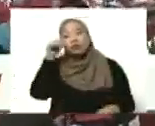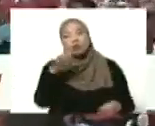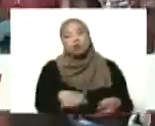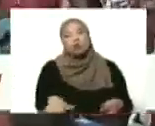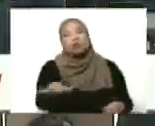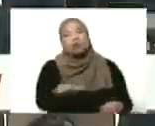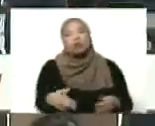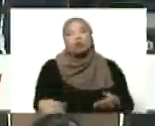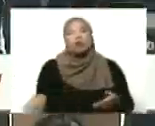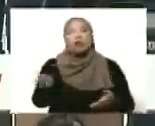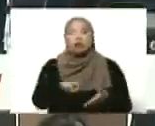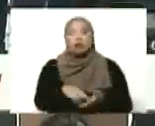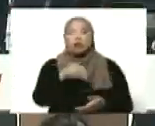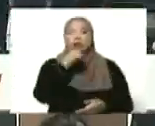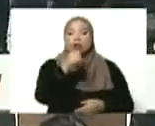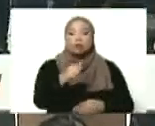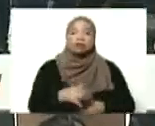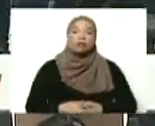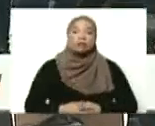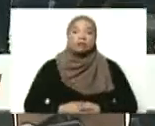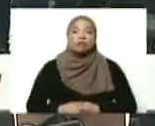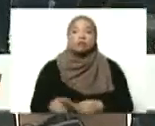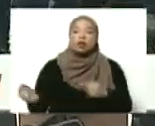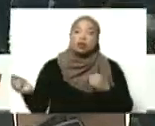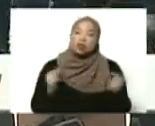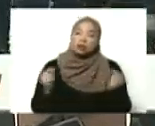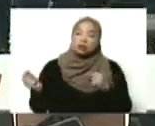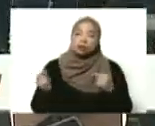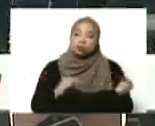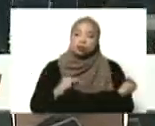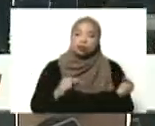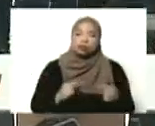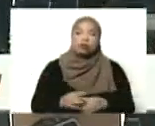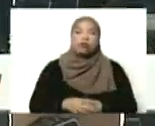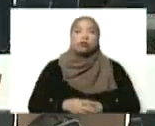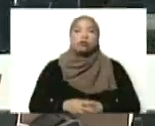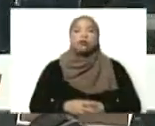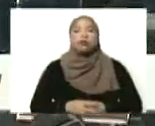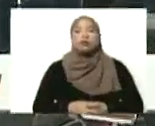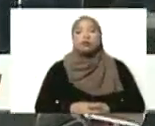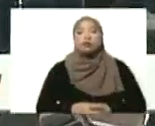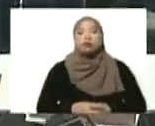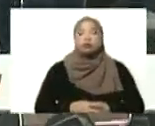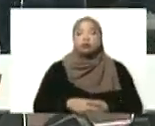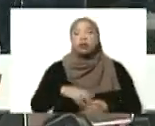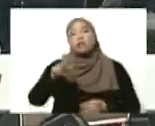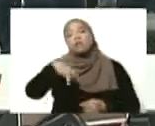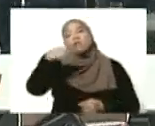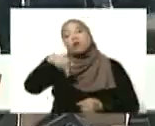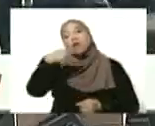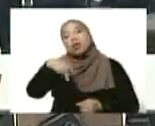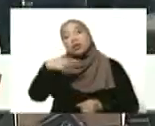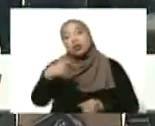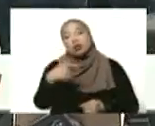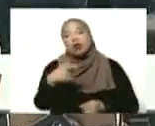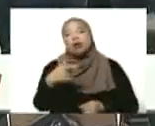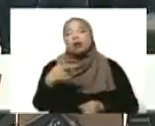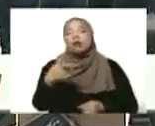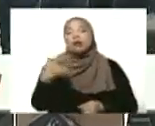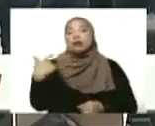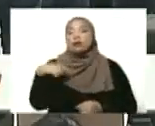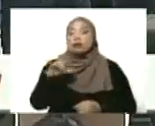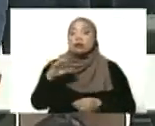a repolitizarse. Para que discutamos las cosas desde la perspectiva política, porque una